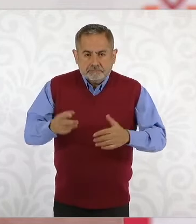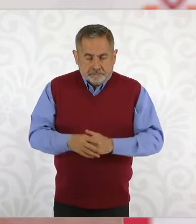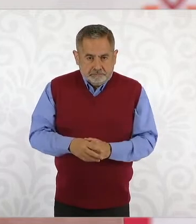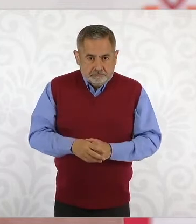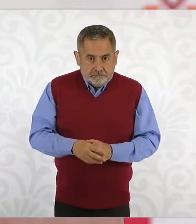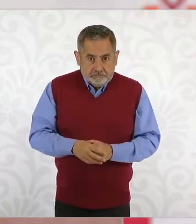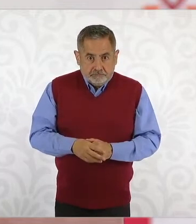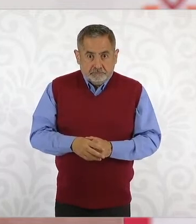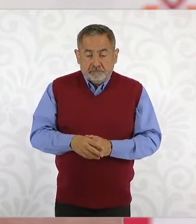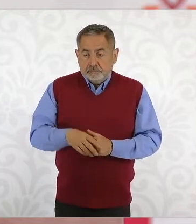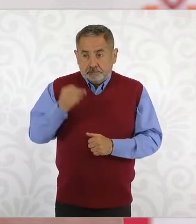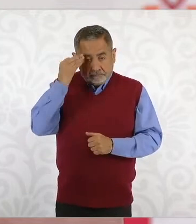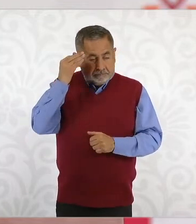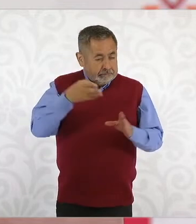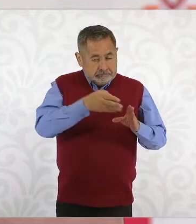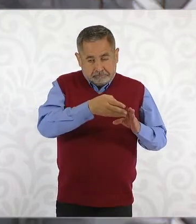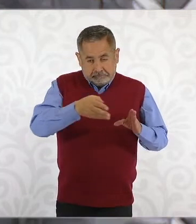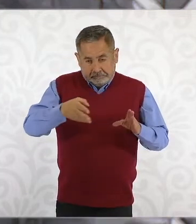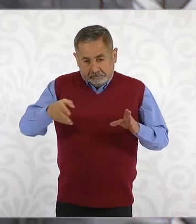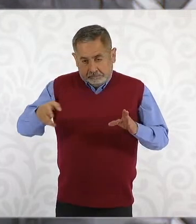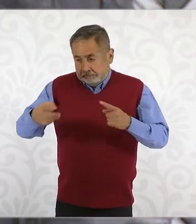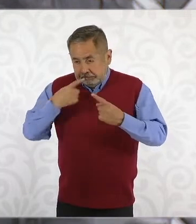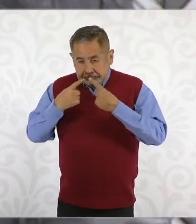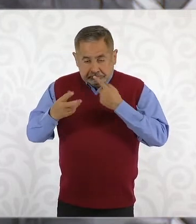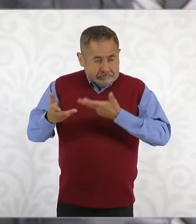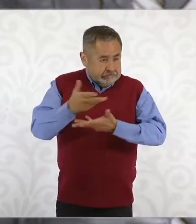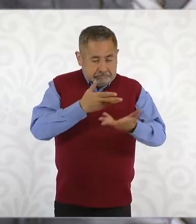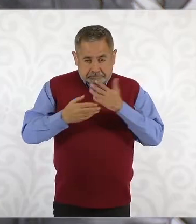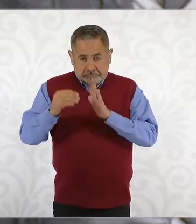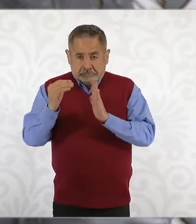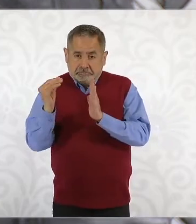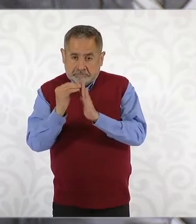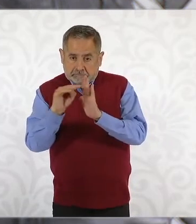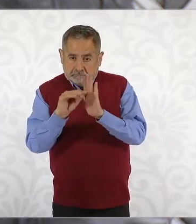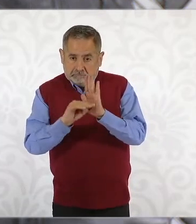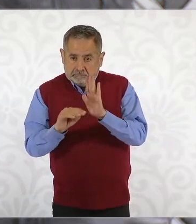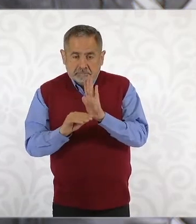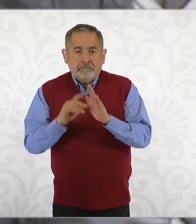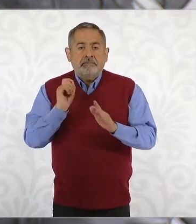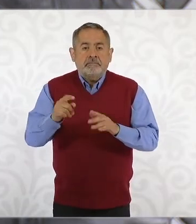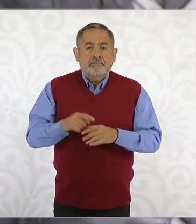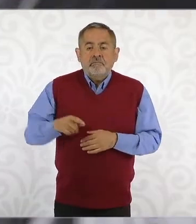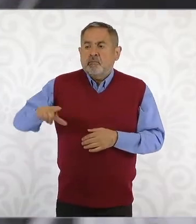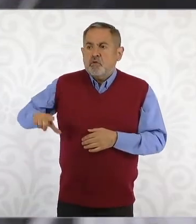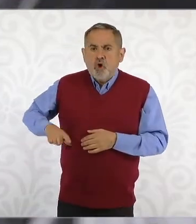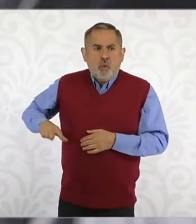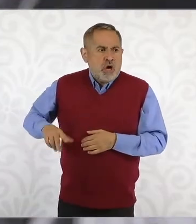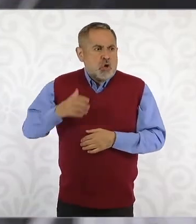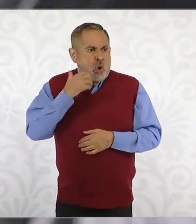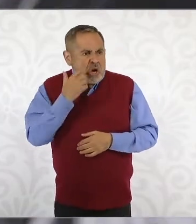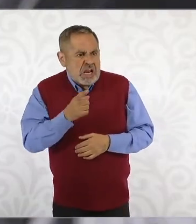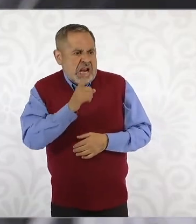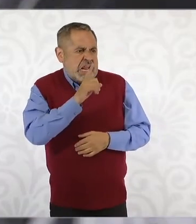Durante todo este periodo que se discutió los lineamientos, la acusación era que el gobierno quería censurar